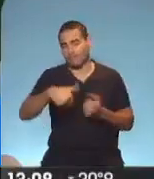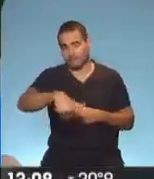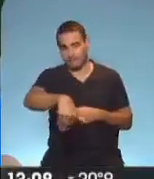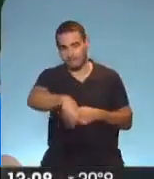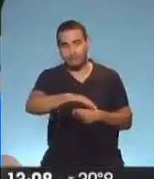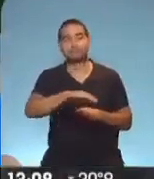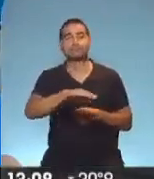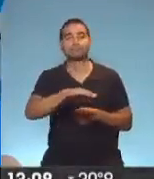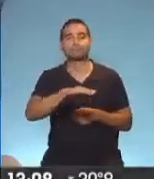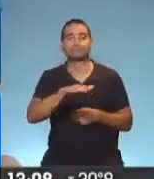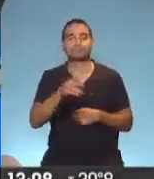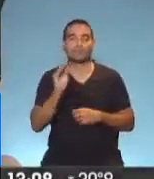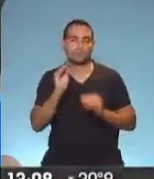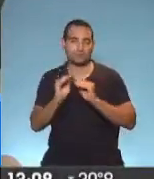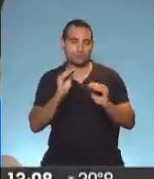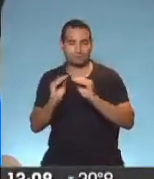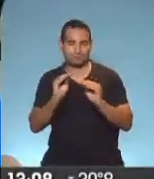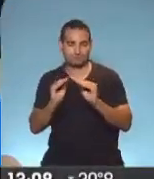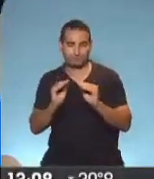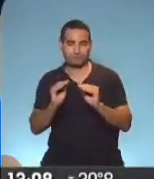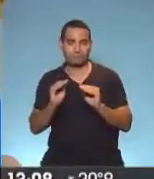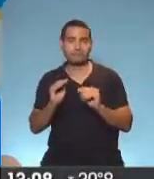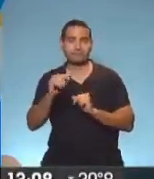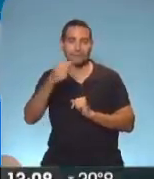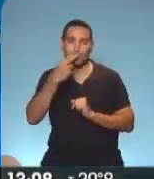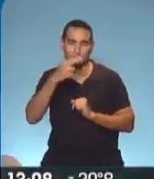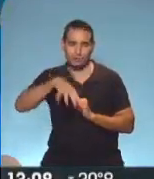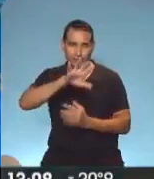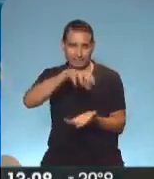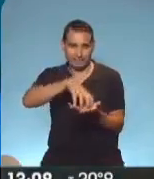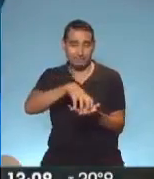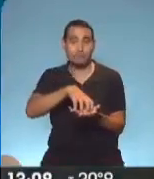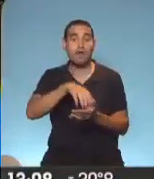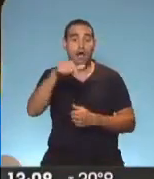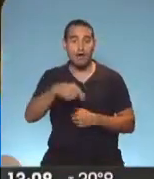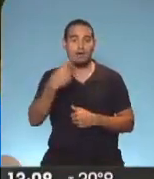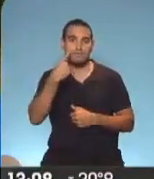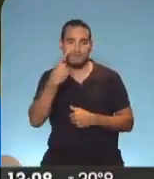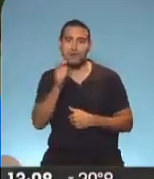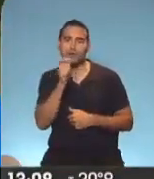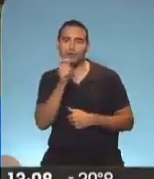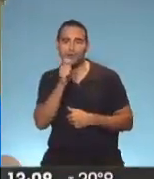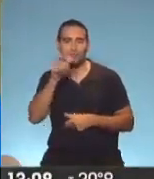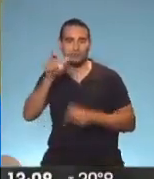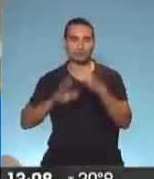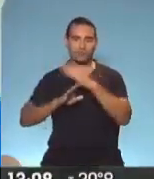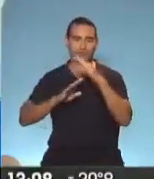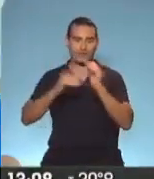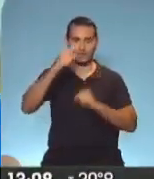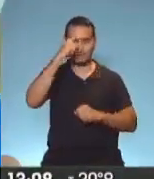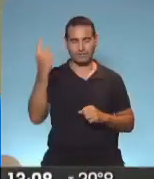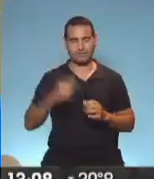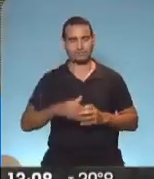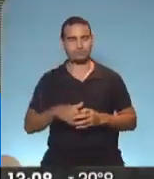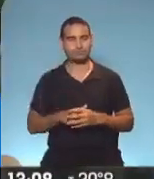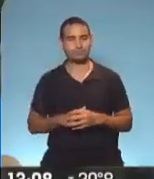días va a estar funcionando en 11. Ahora vemos y escuchamos la nota con las autoridades nacionales.